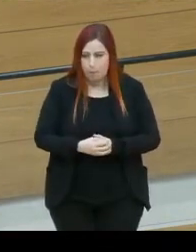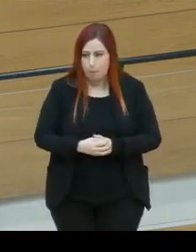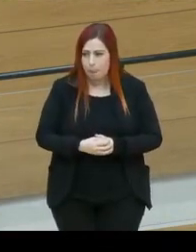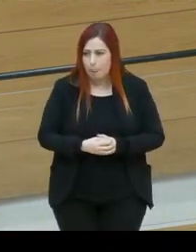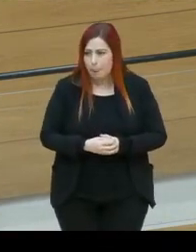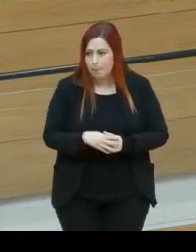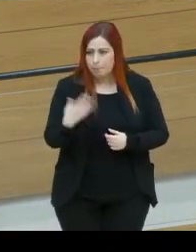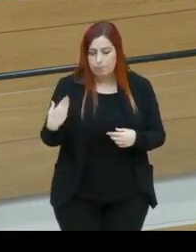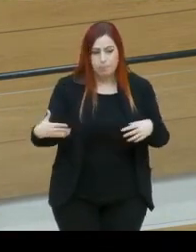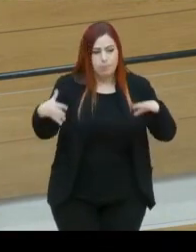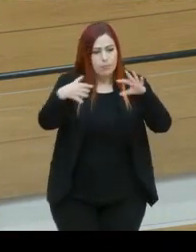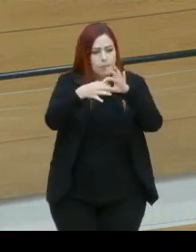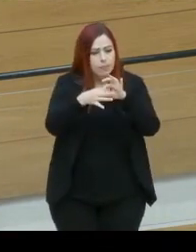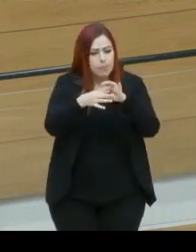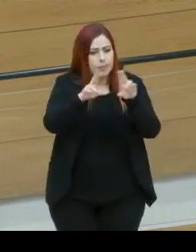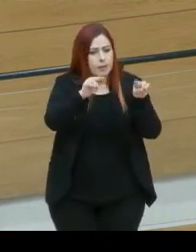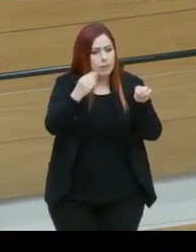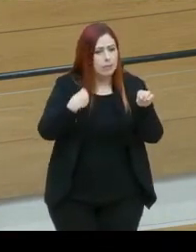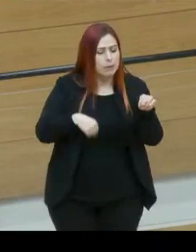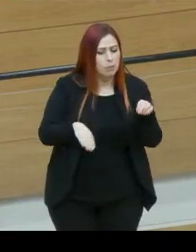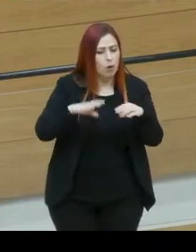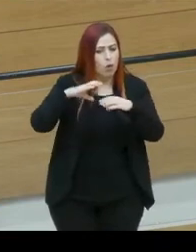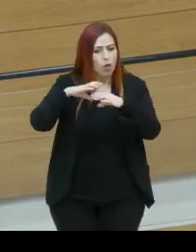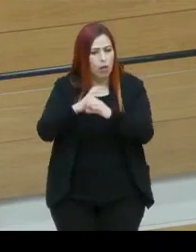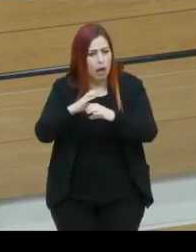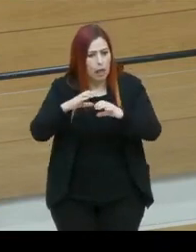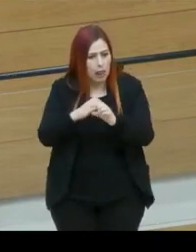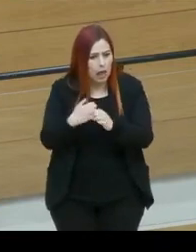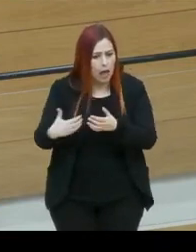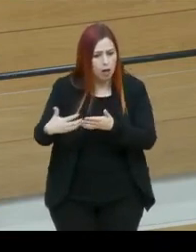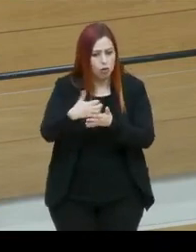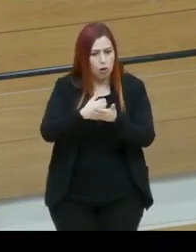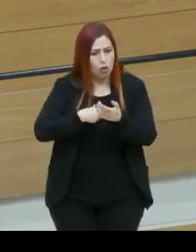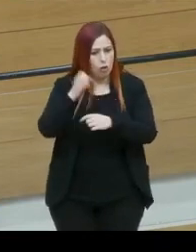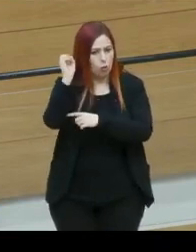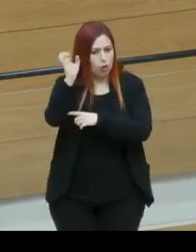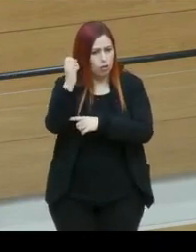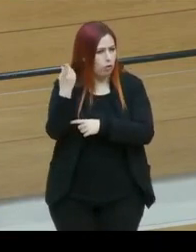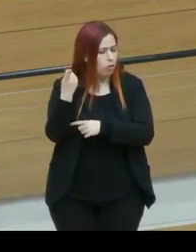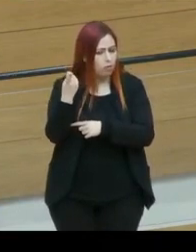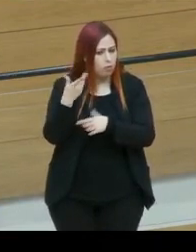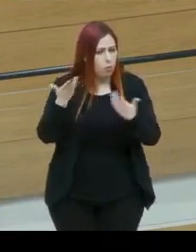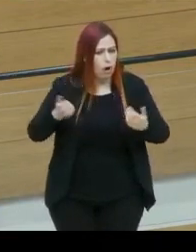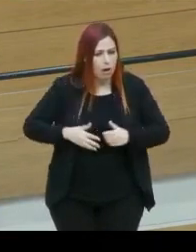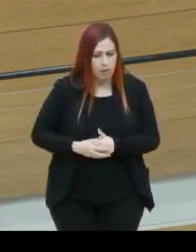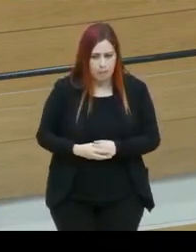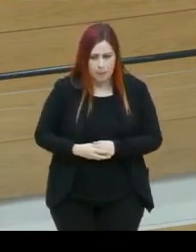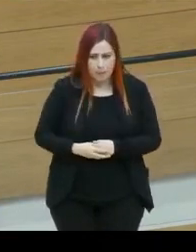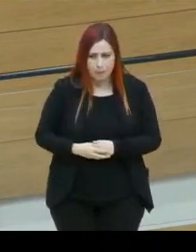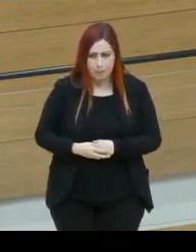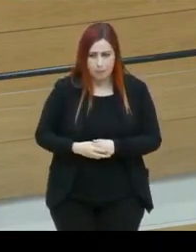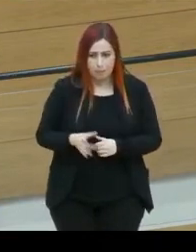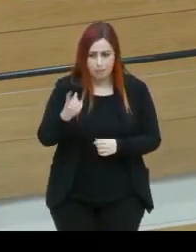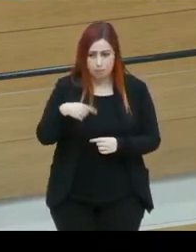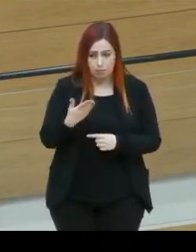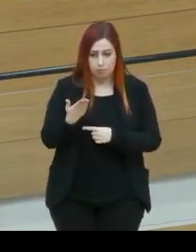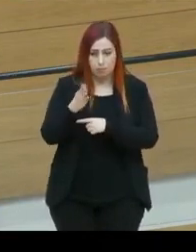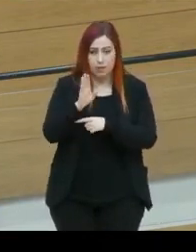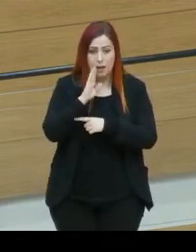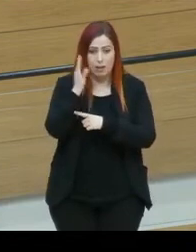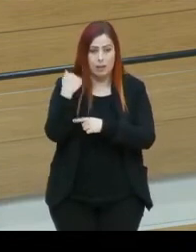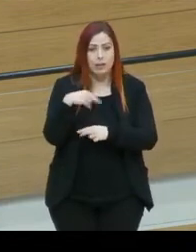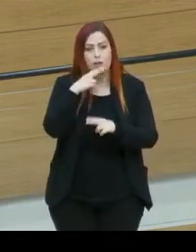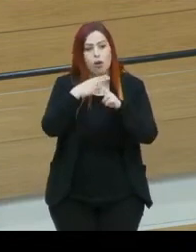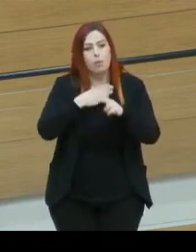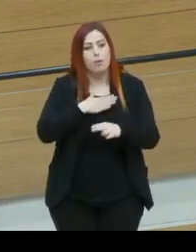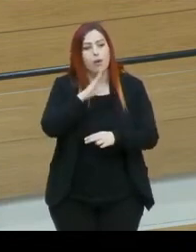¿Y qué relación tiene el botellón con la ciencia y con todo esto que os estoy yo contando? Bueno, pues como han presentado antes, mi nombre es